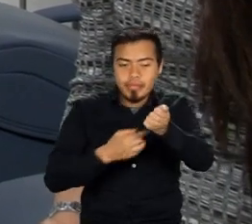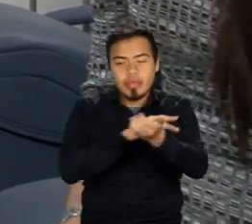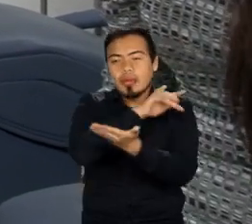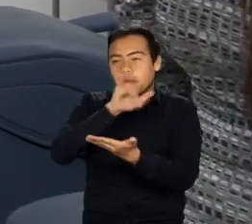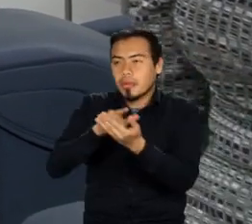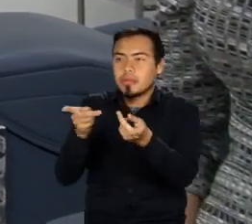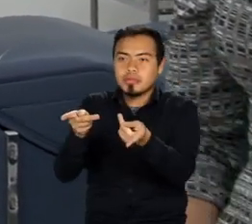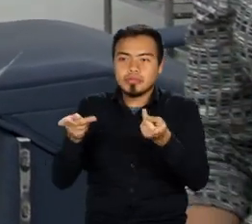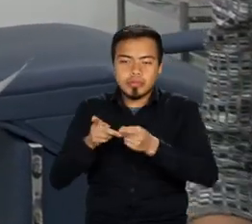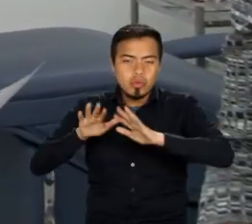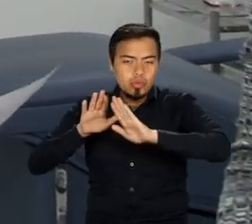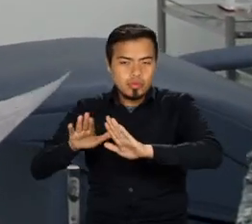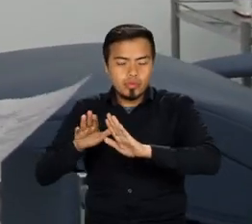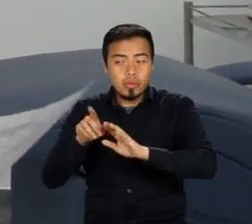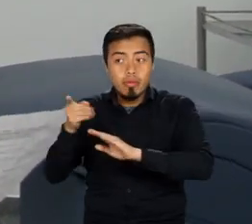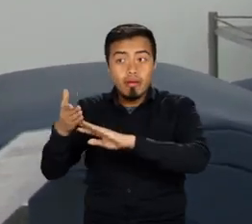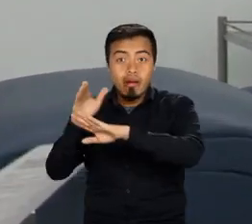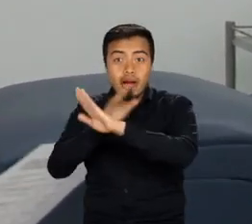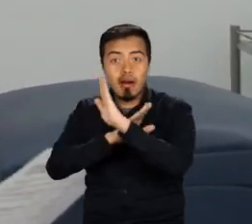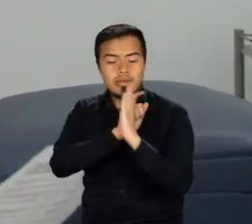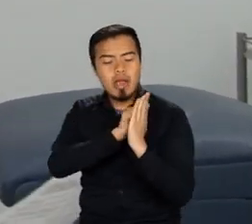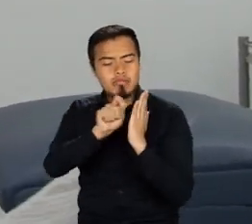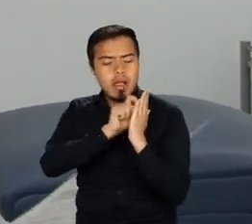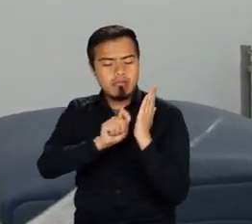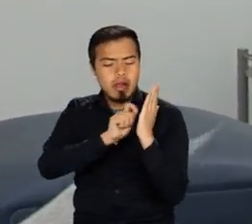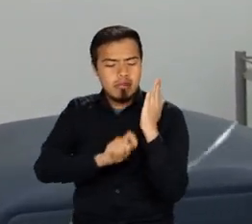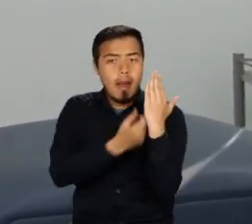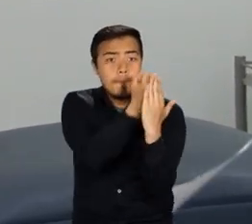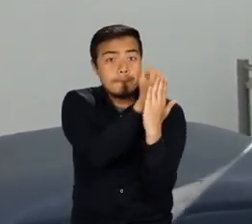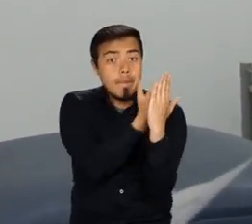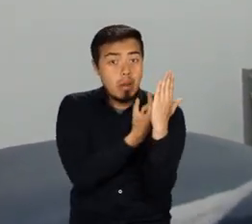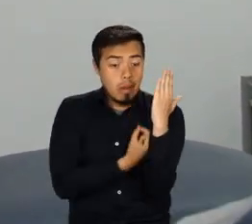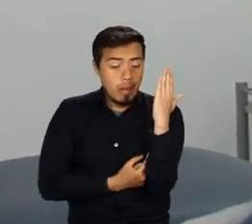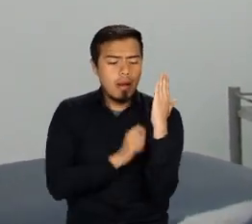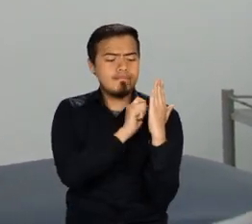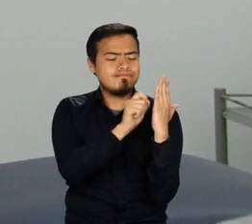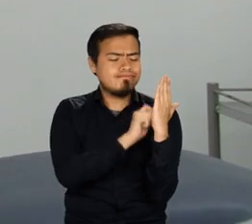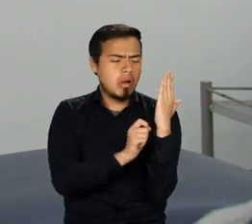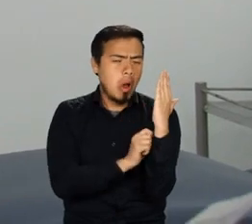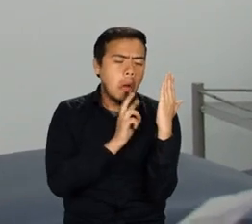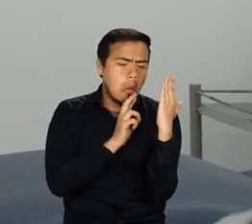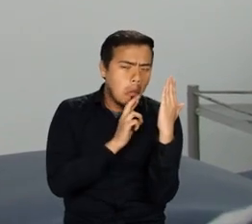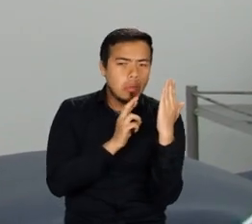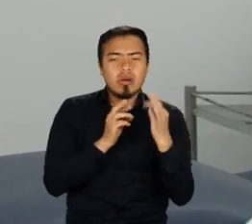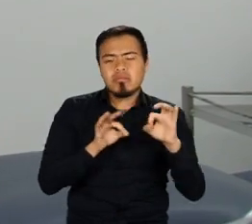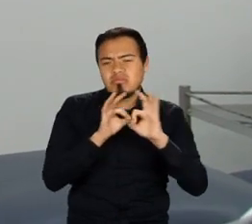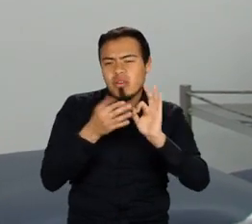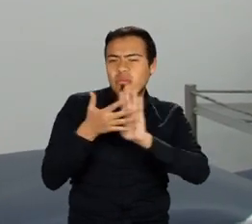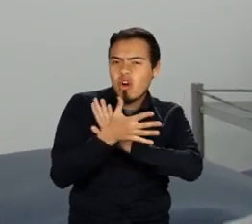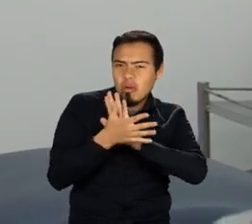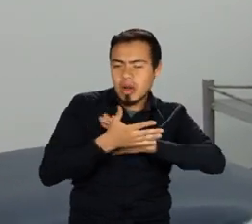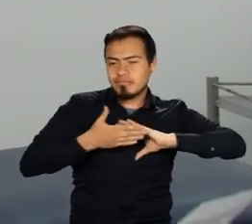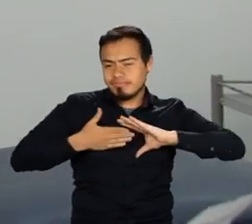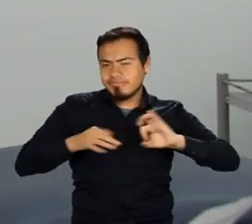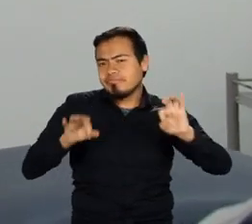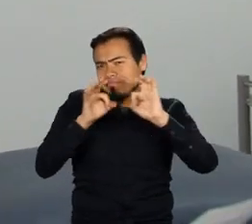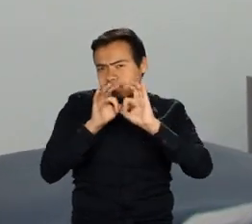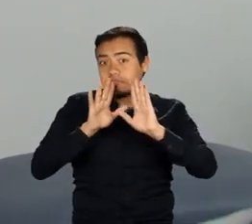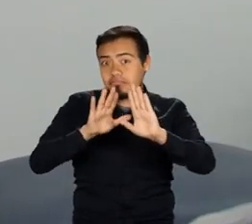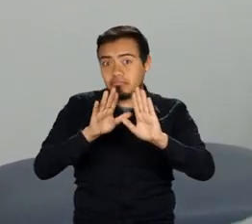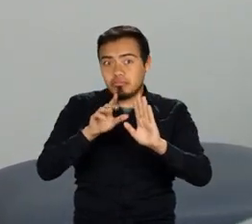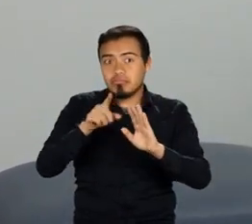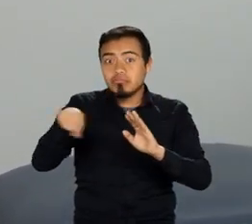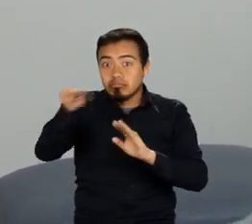sangre, diligencia una encuesta, la cual consta primero pues, de los datos personales. Es importante que dejen